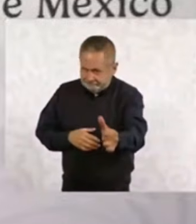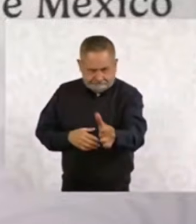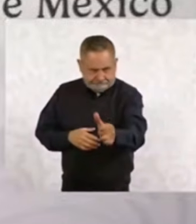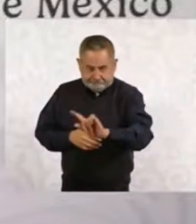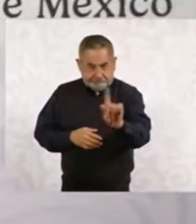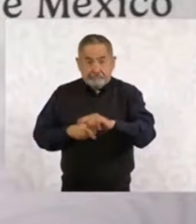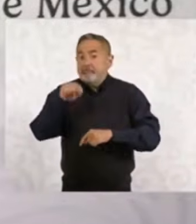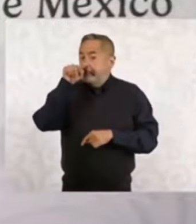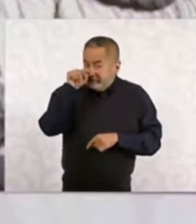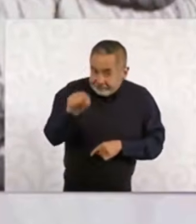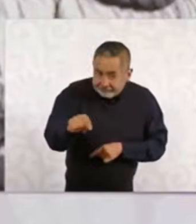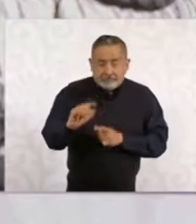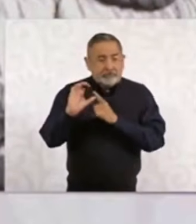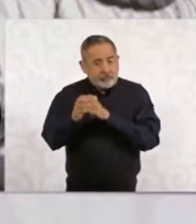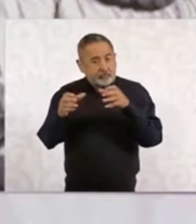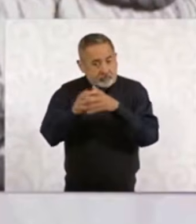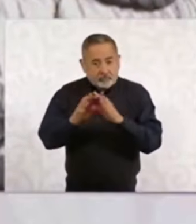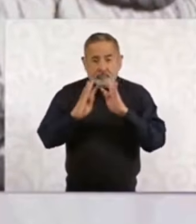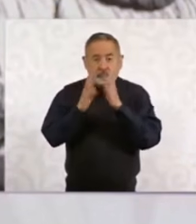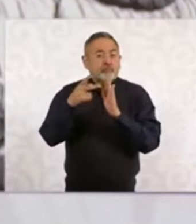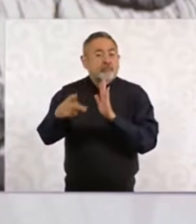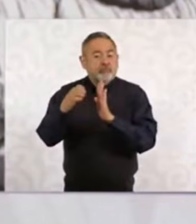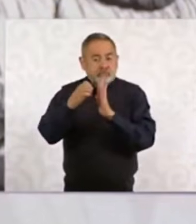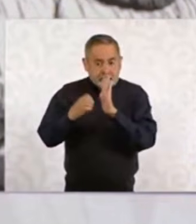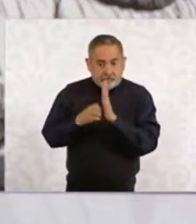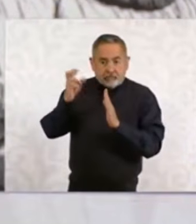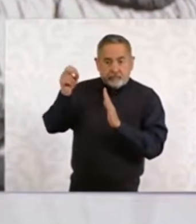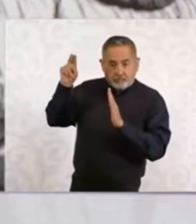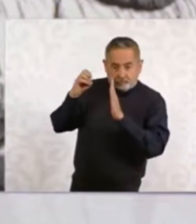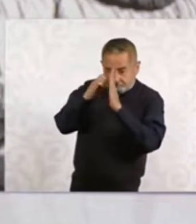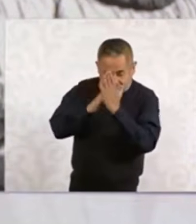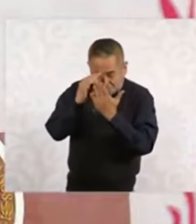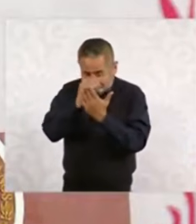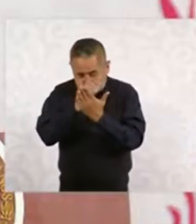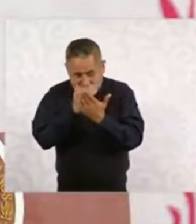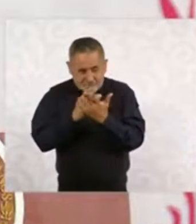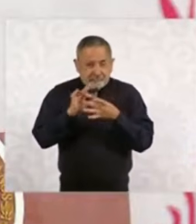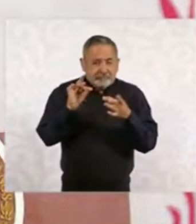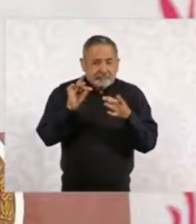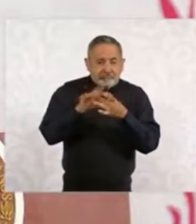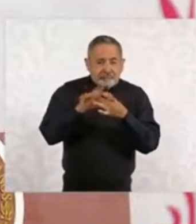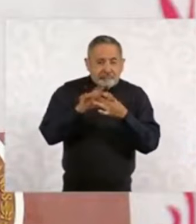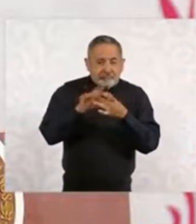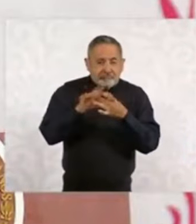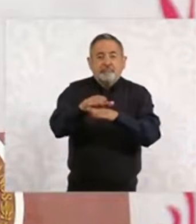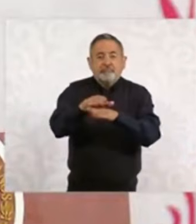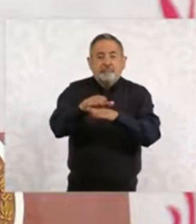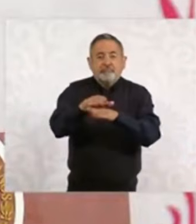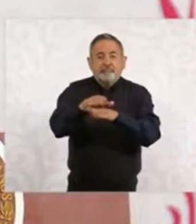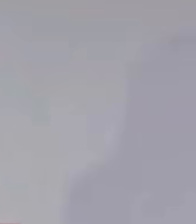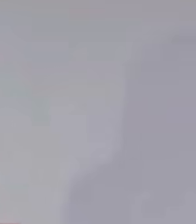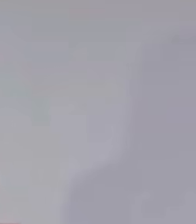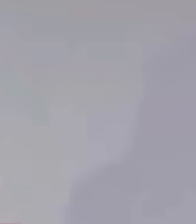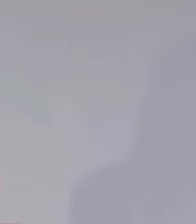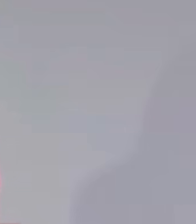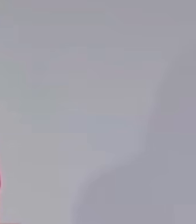esa campañita, apoyada por Televisión Azteca y todos los chayoteros de la derecha. Amigos, vamos a escuchar esta